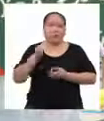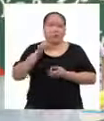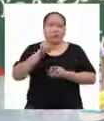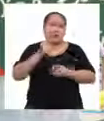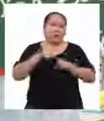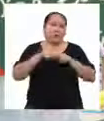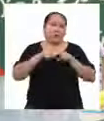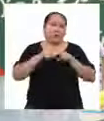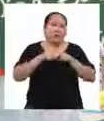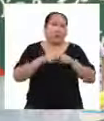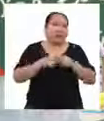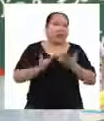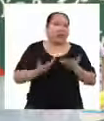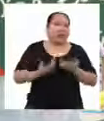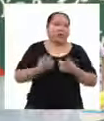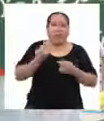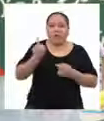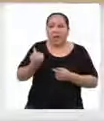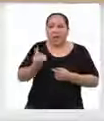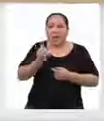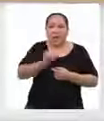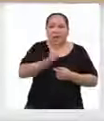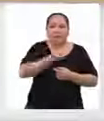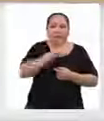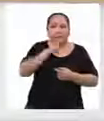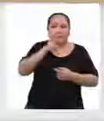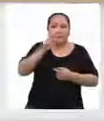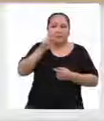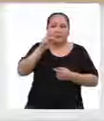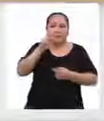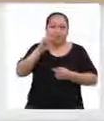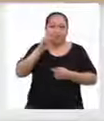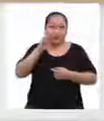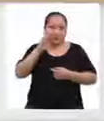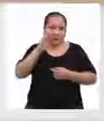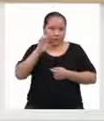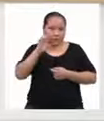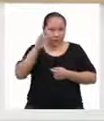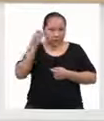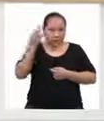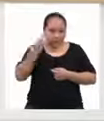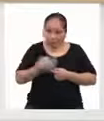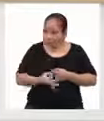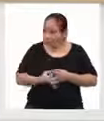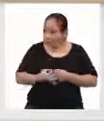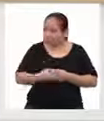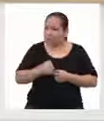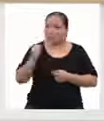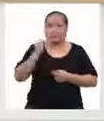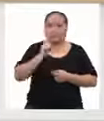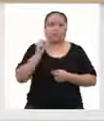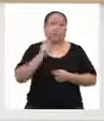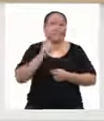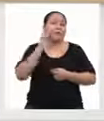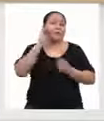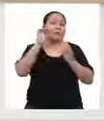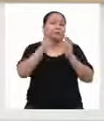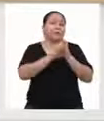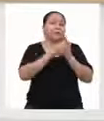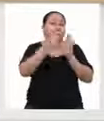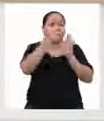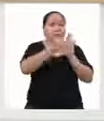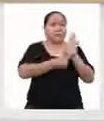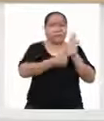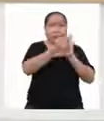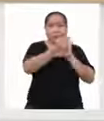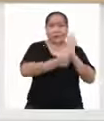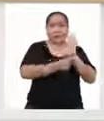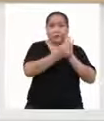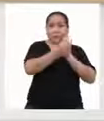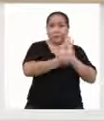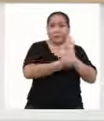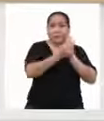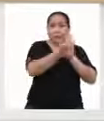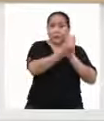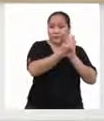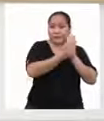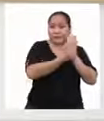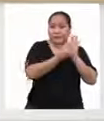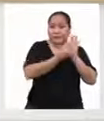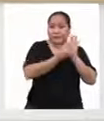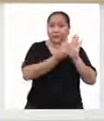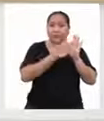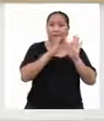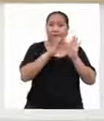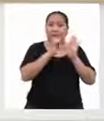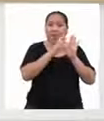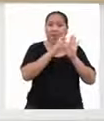tipo de variable de estudio, ¿no? Sí. Por ejemplo, el gráfico o diagrama de barras sirve principalmente